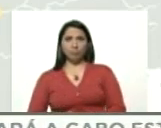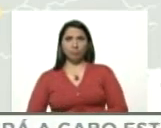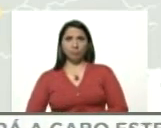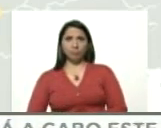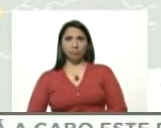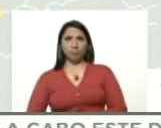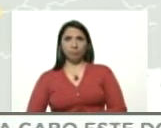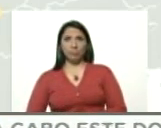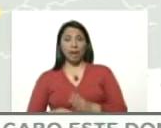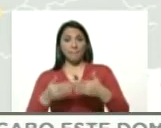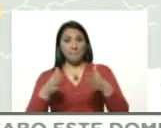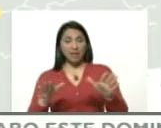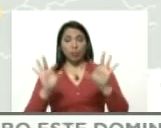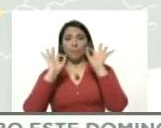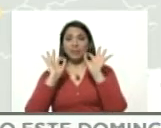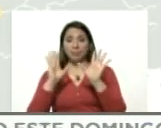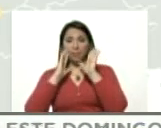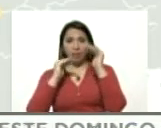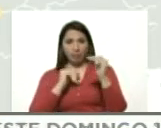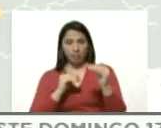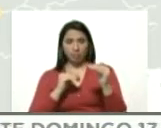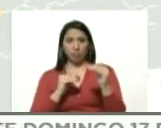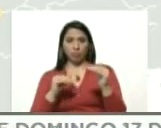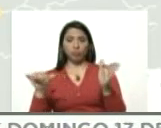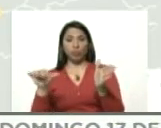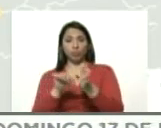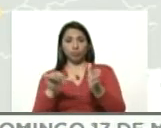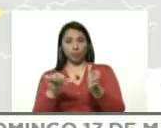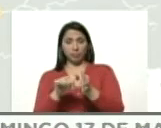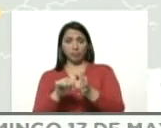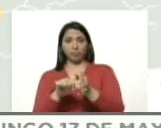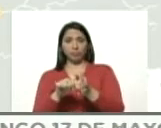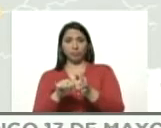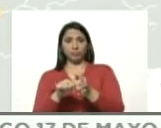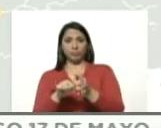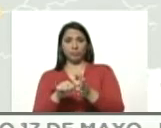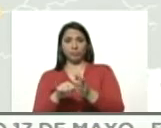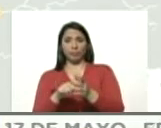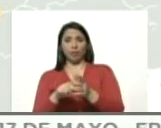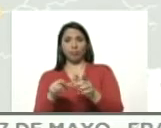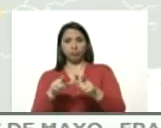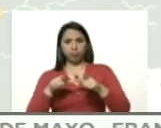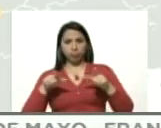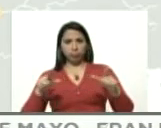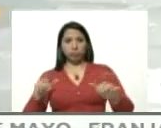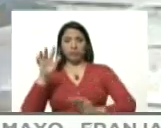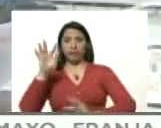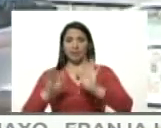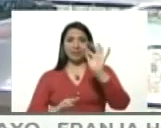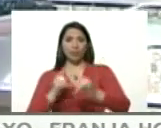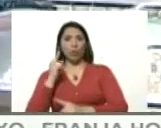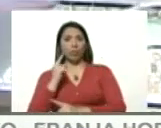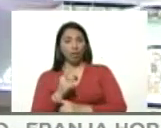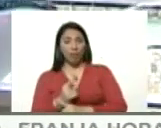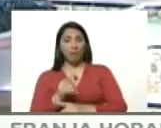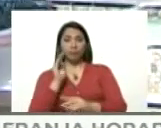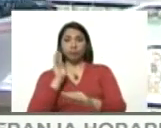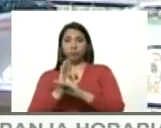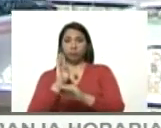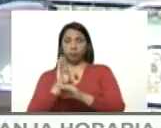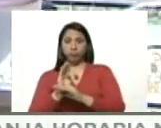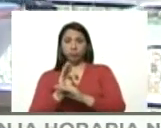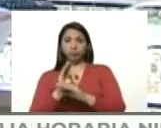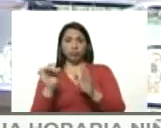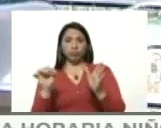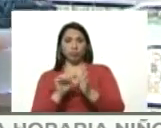provistos especialmente para la atención, donde el espaciamiento físico debe ser también riguroso, donde ya